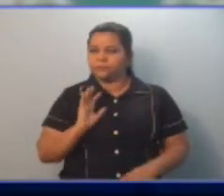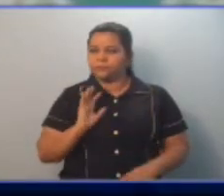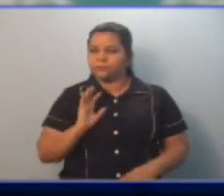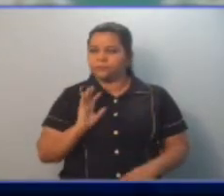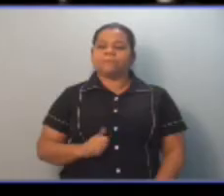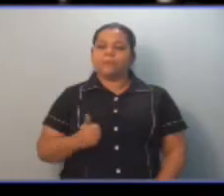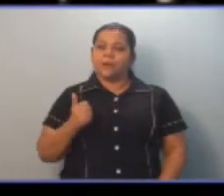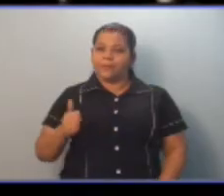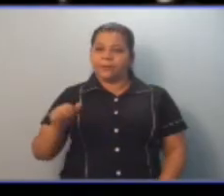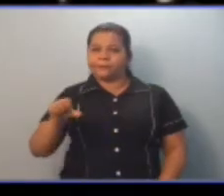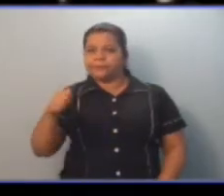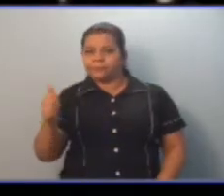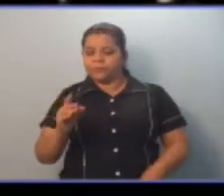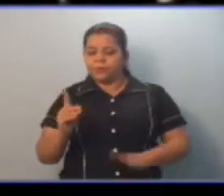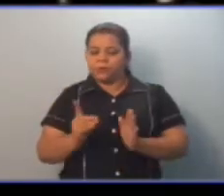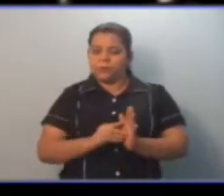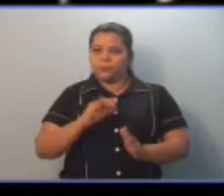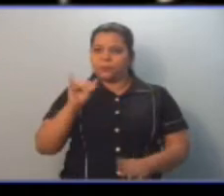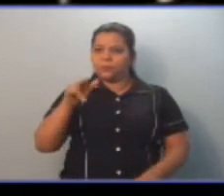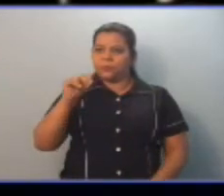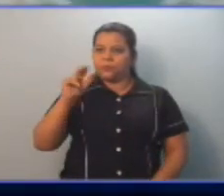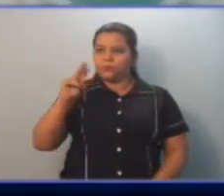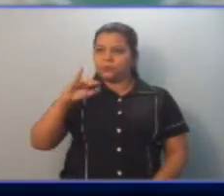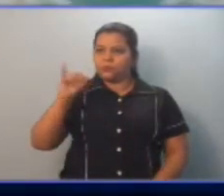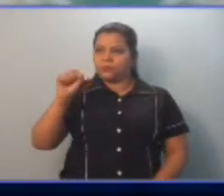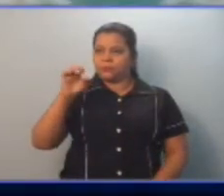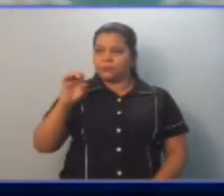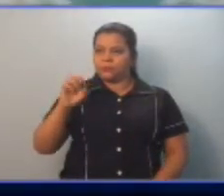Continuamos con el diputado Juan José Martel.